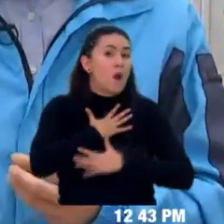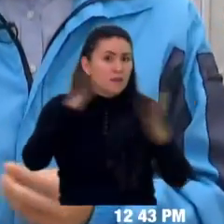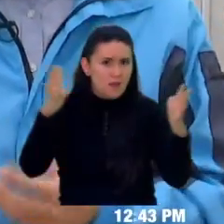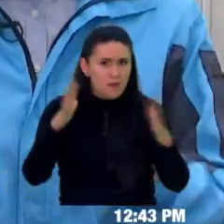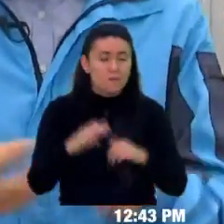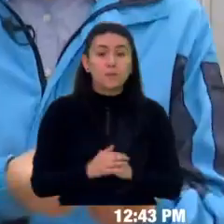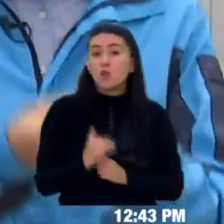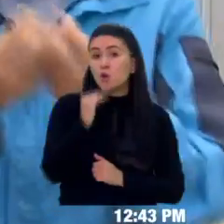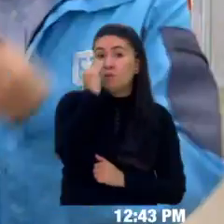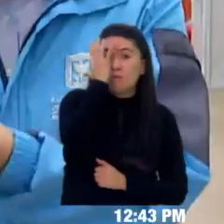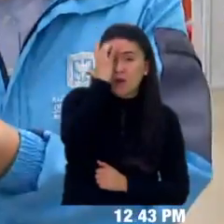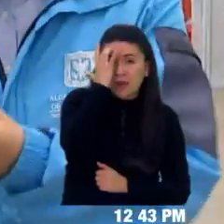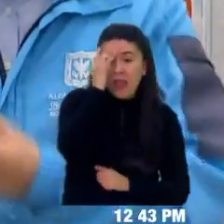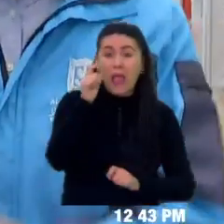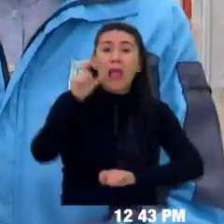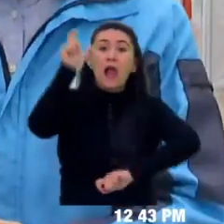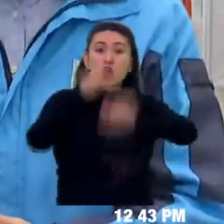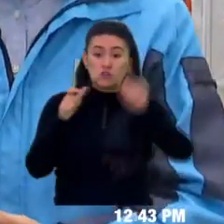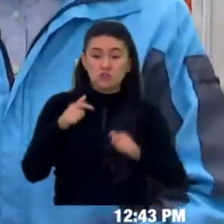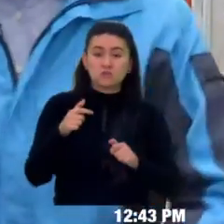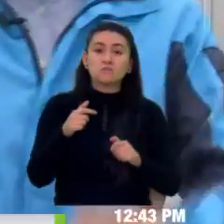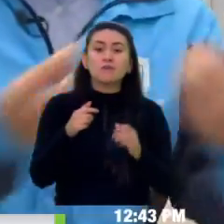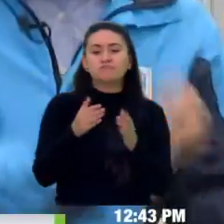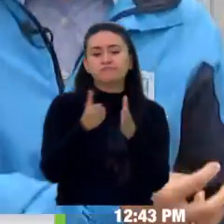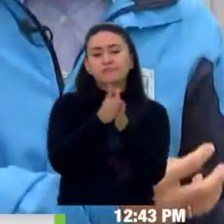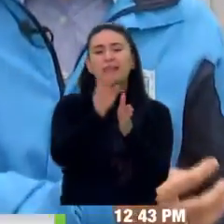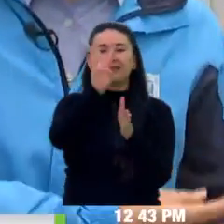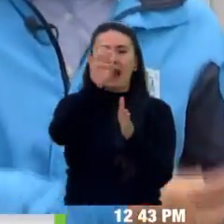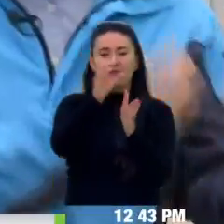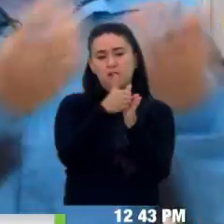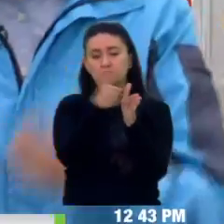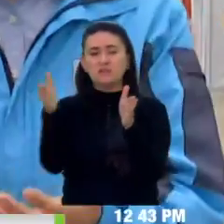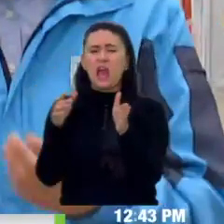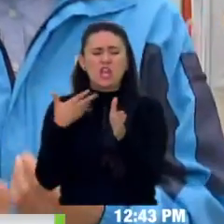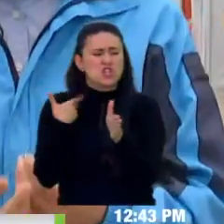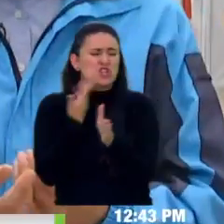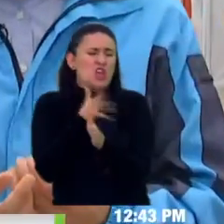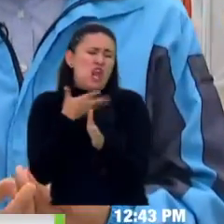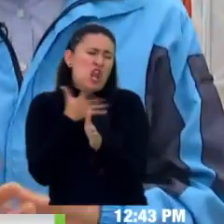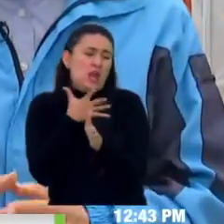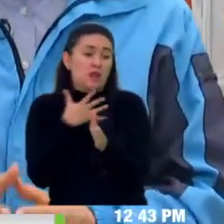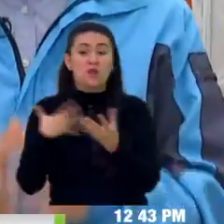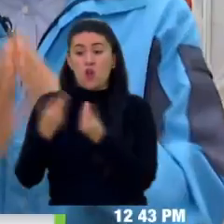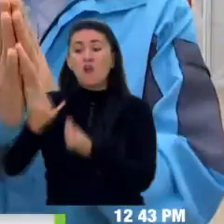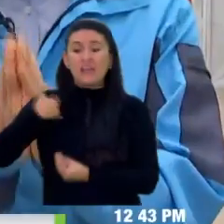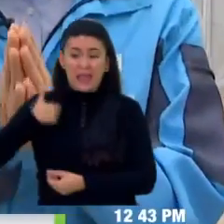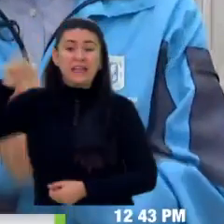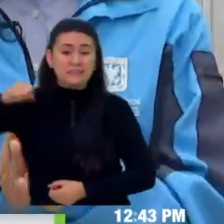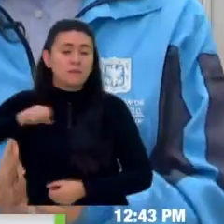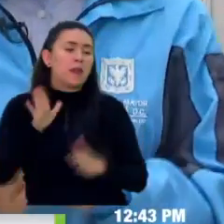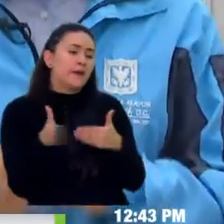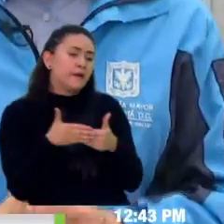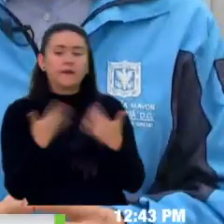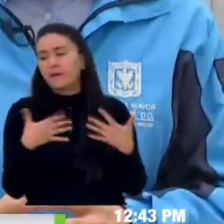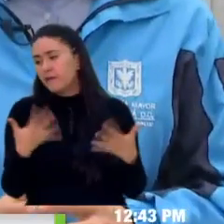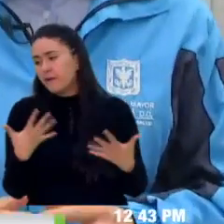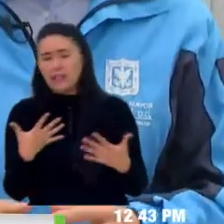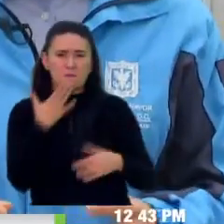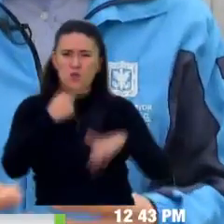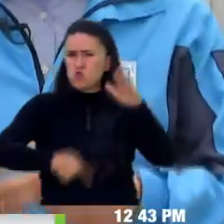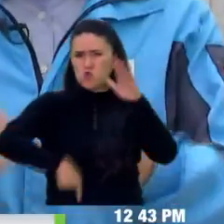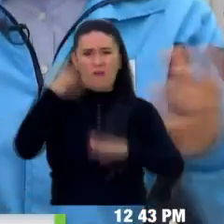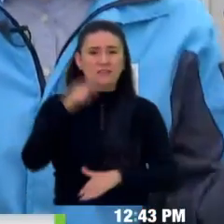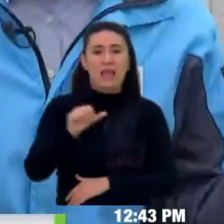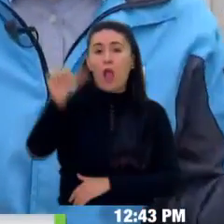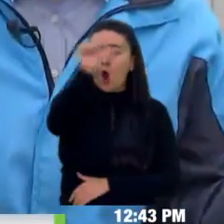pasar es que los que pueden vacunarse no vienen y los que quieren vacunarse todavía no están habilitados. De manera que confiamos que en agosto que